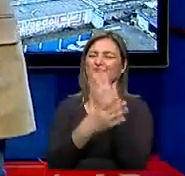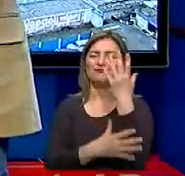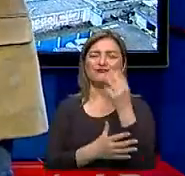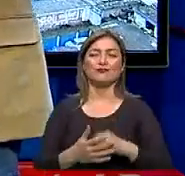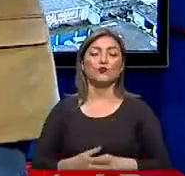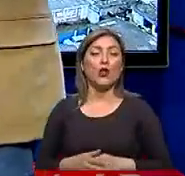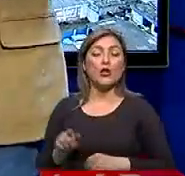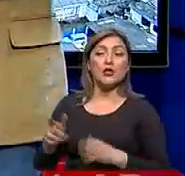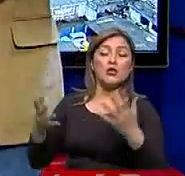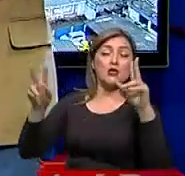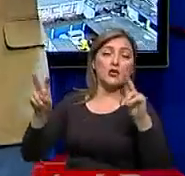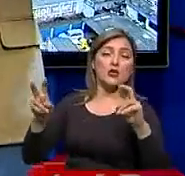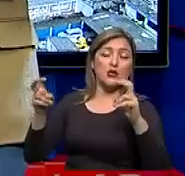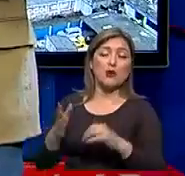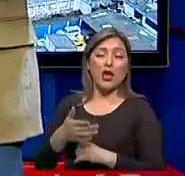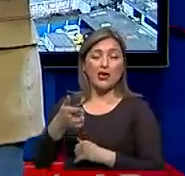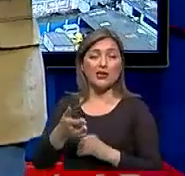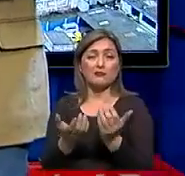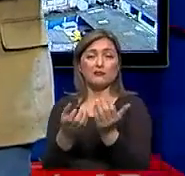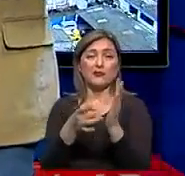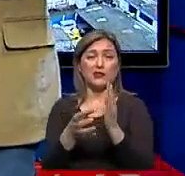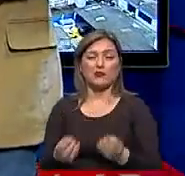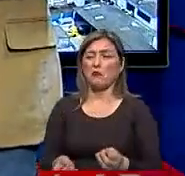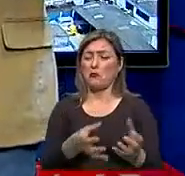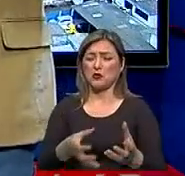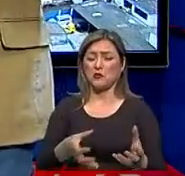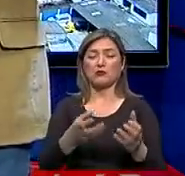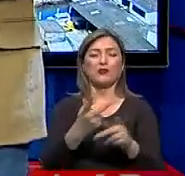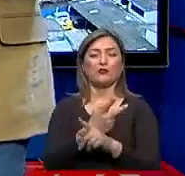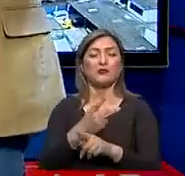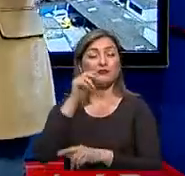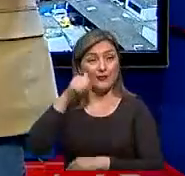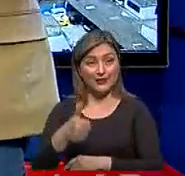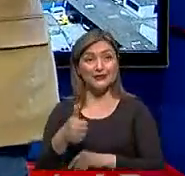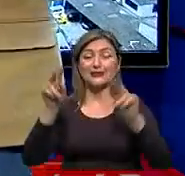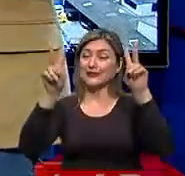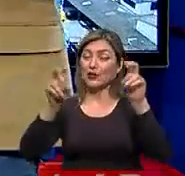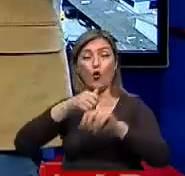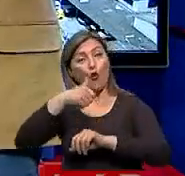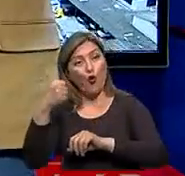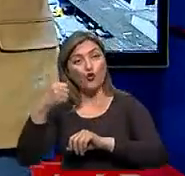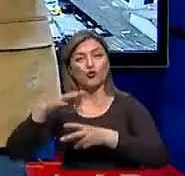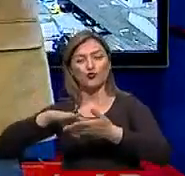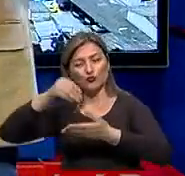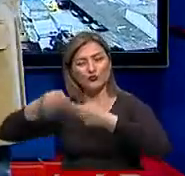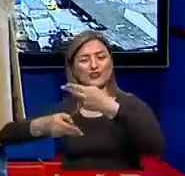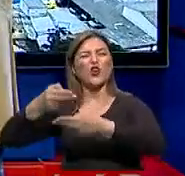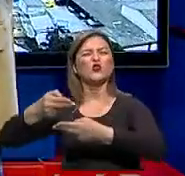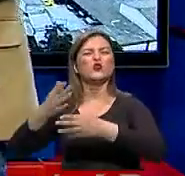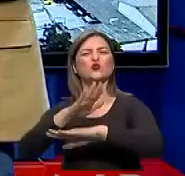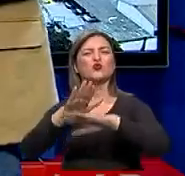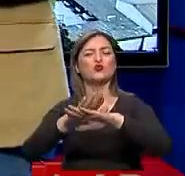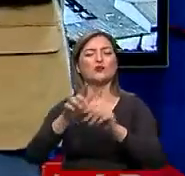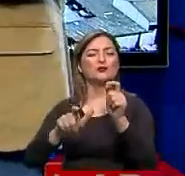la proporción y la magnitud que es el desecho del plástico. Mañana vamos a ver algo parecido, es otro emprendimiento, esto involucra